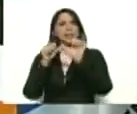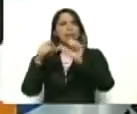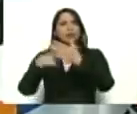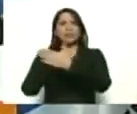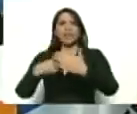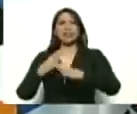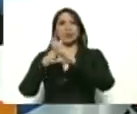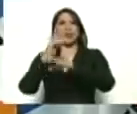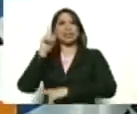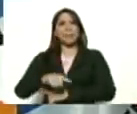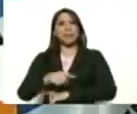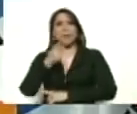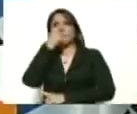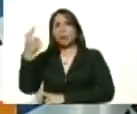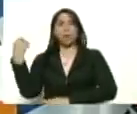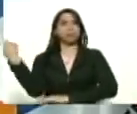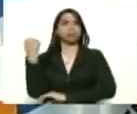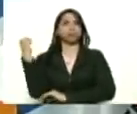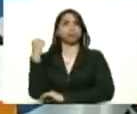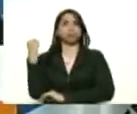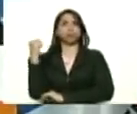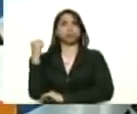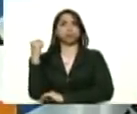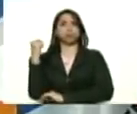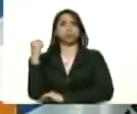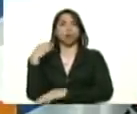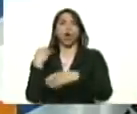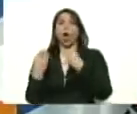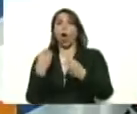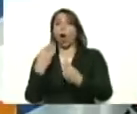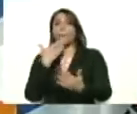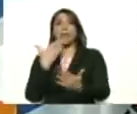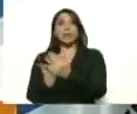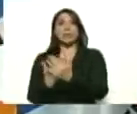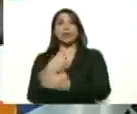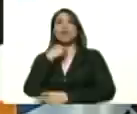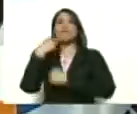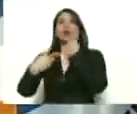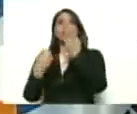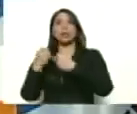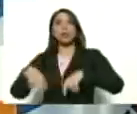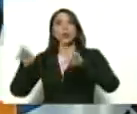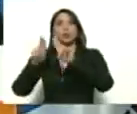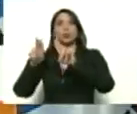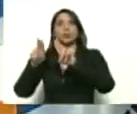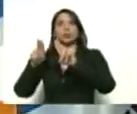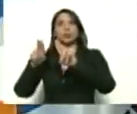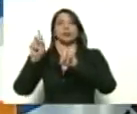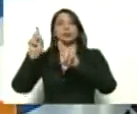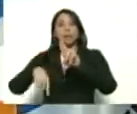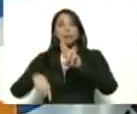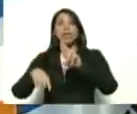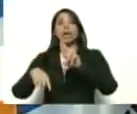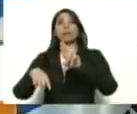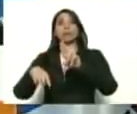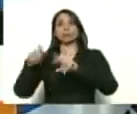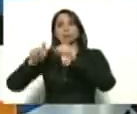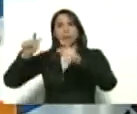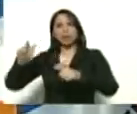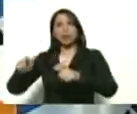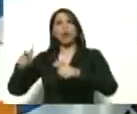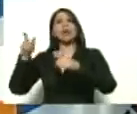caso omiso inclusive a lo que hayan dicho o lo que han pedido voceros de Naciones Unidas, senadores de los Estados Unidos de América